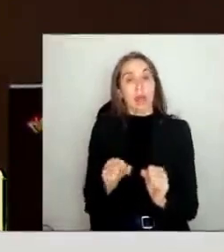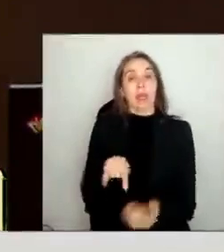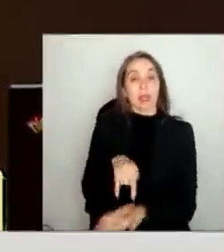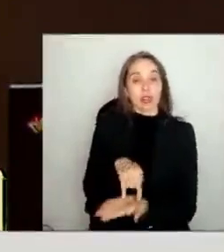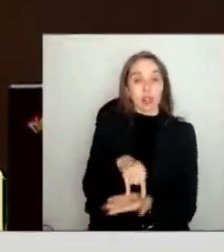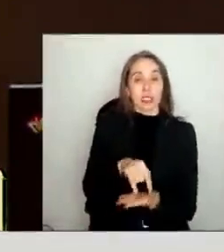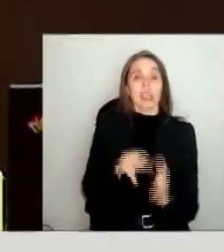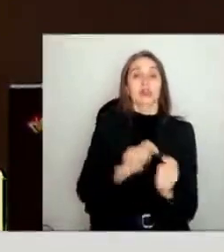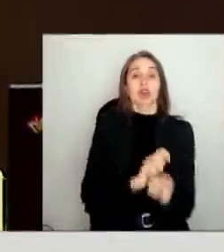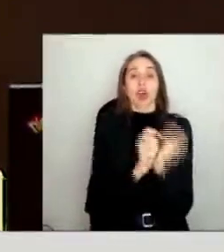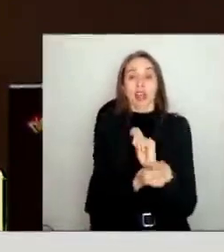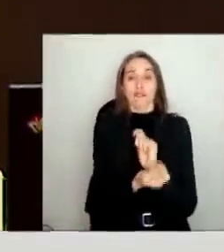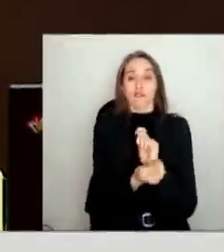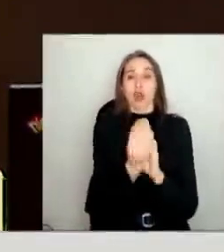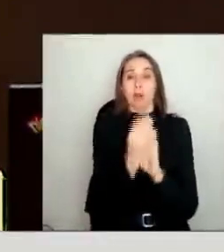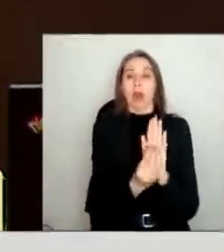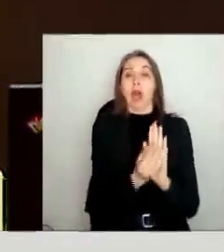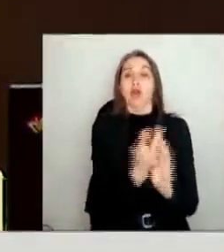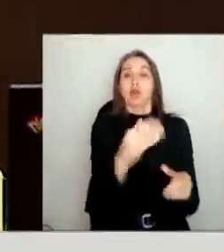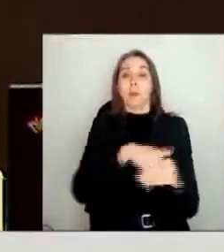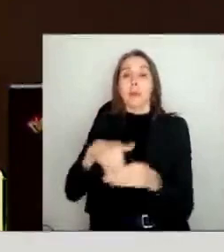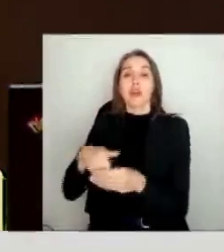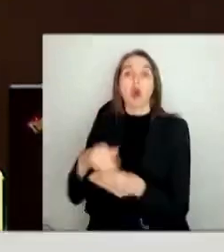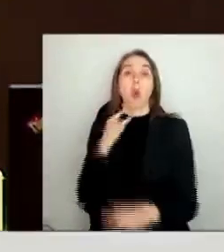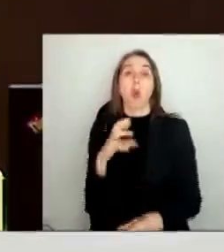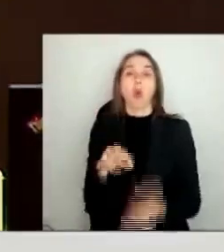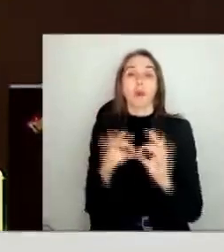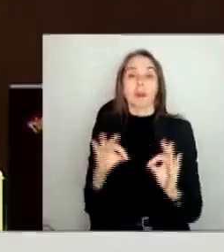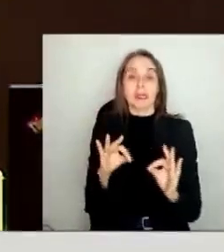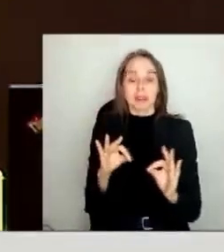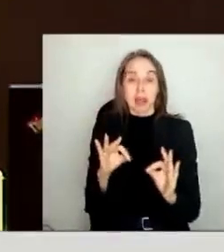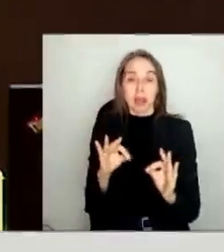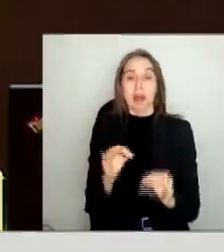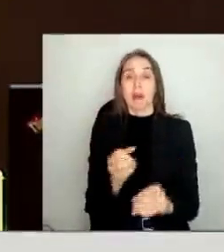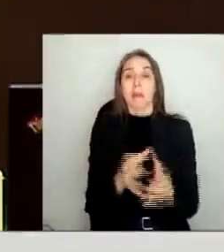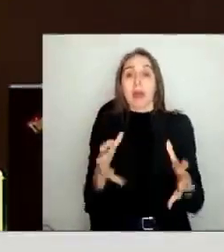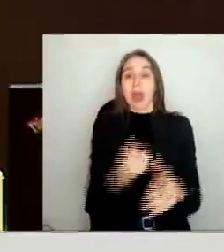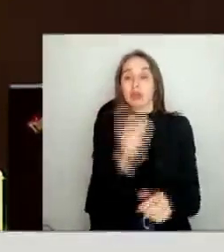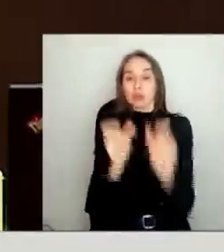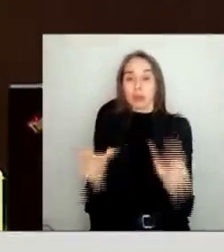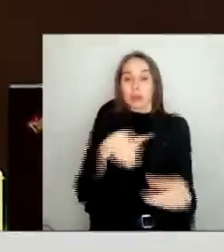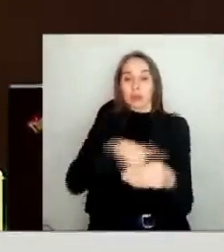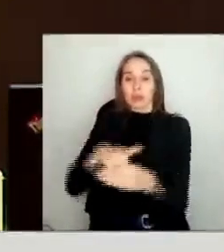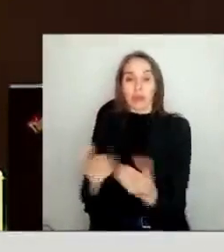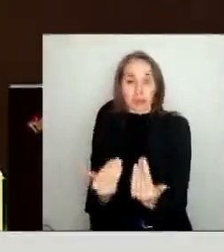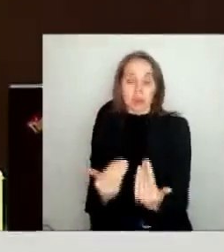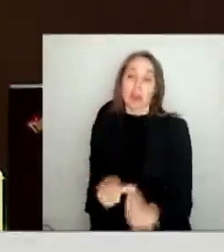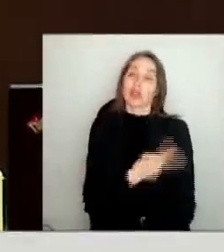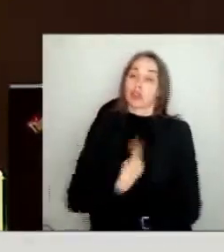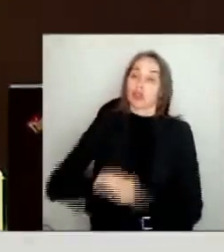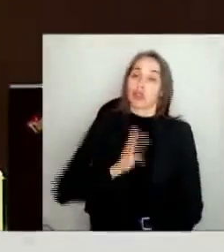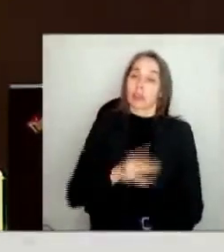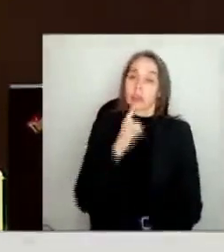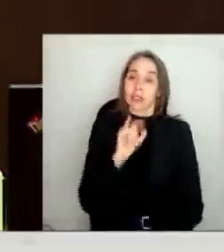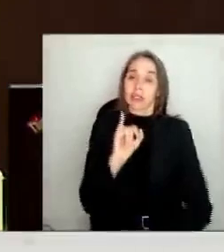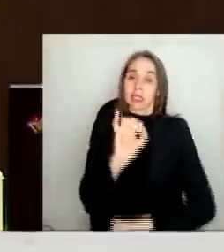cuórum especiales dentro del proceso de votación En ese sentido lo que nosotros debemos hacer es declarar admisible Por